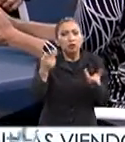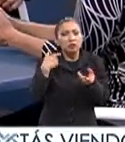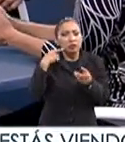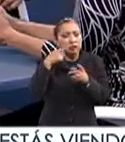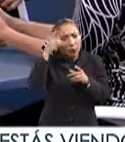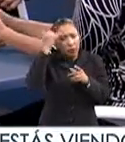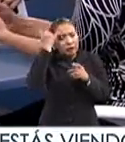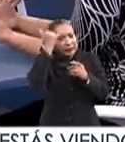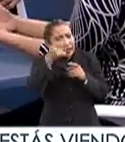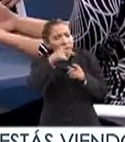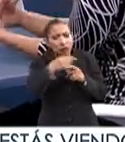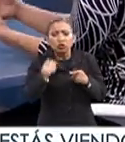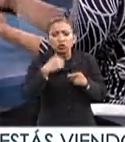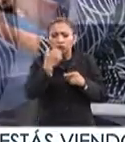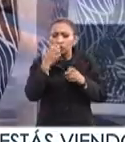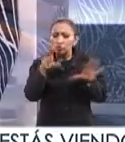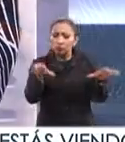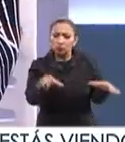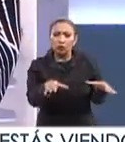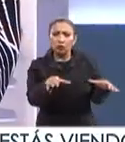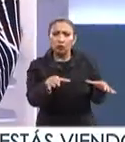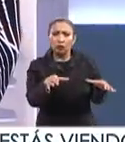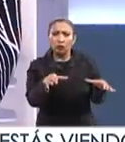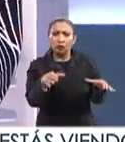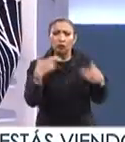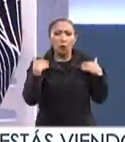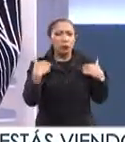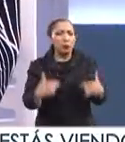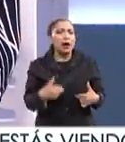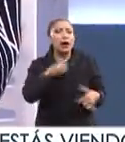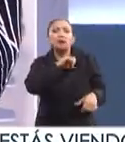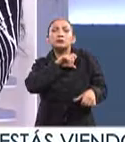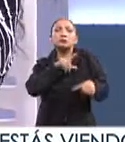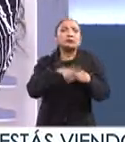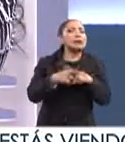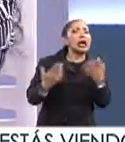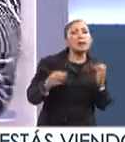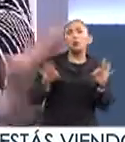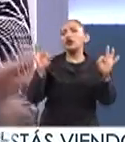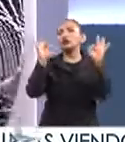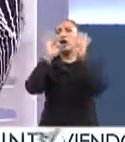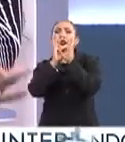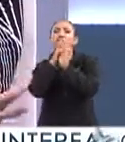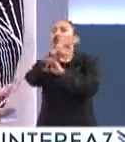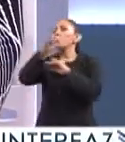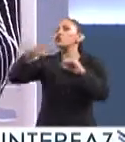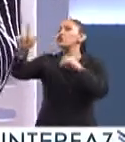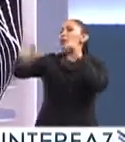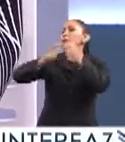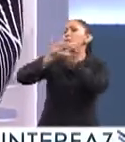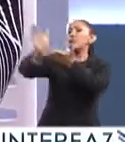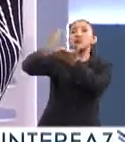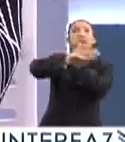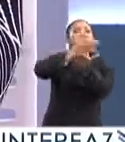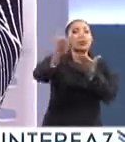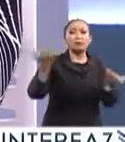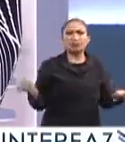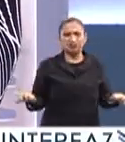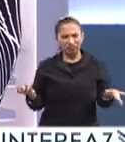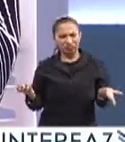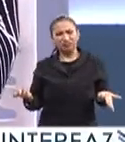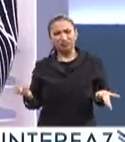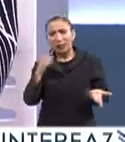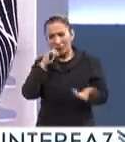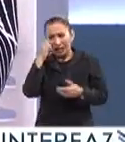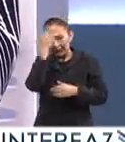mantenemos esa lógica de que somos una especie especial, ¿no? Importante, y nos separamos de todos los animales. Incluso en